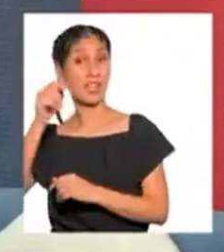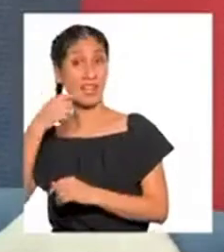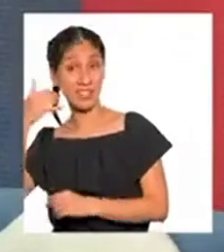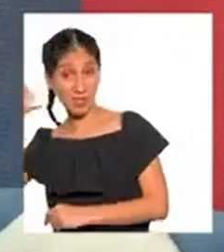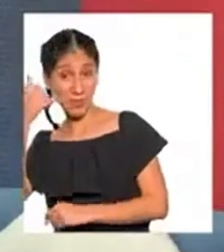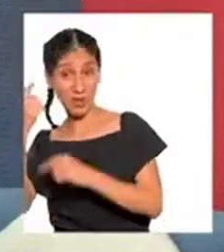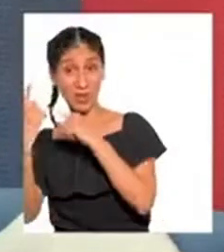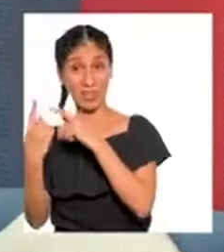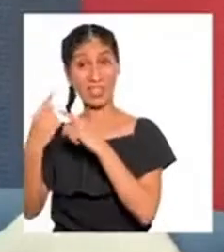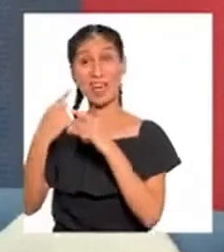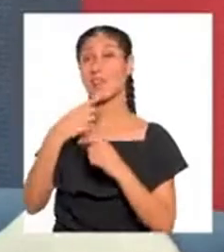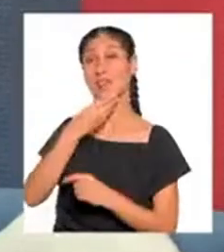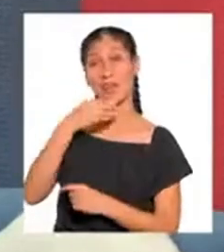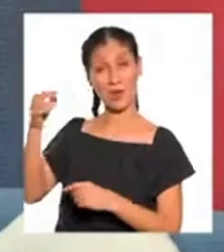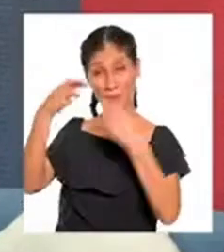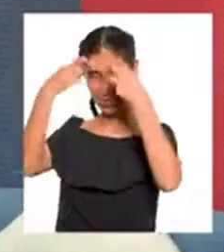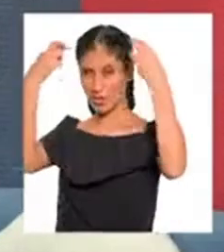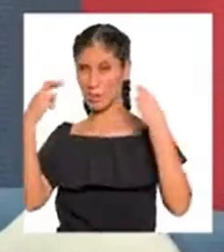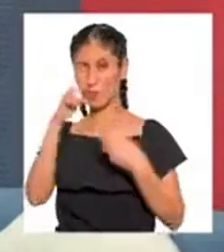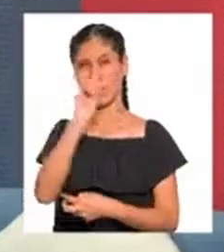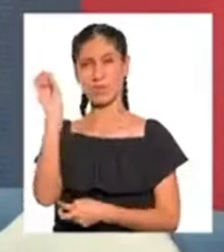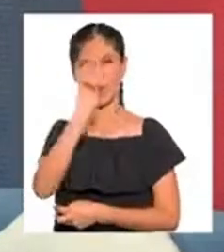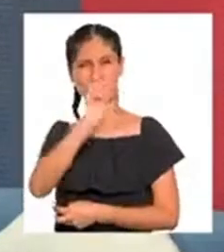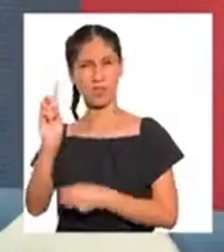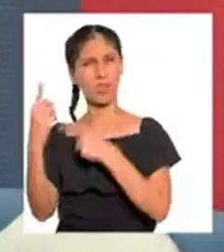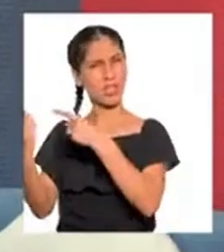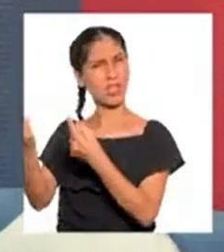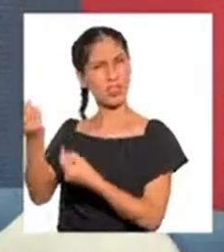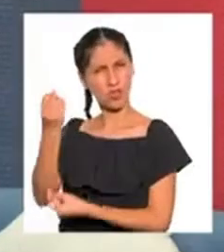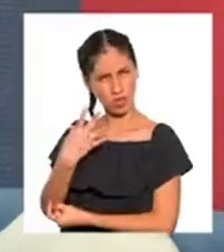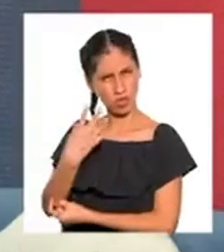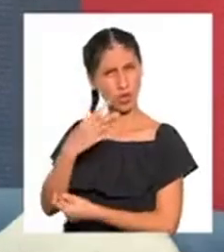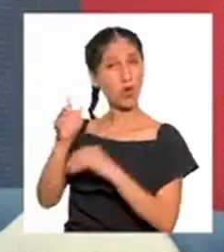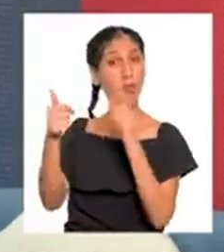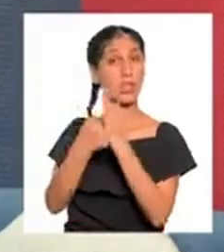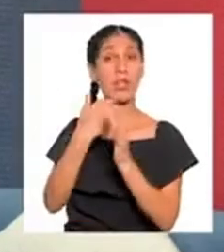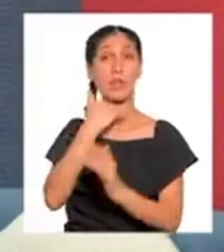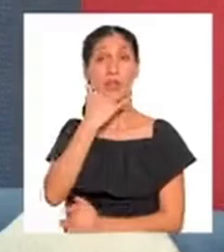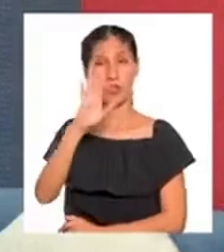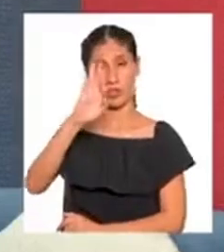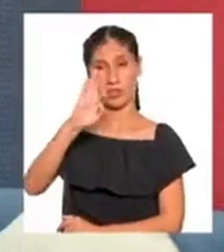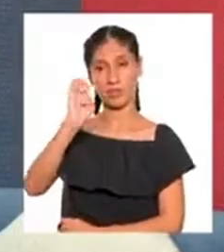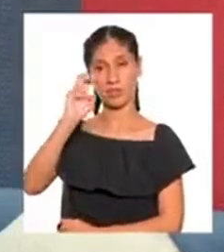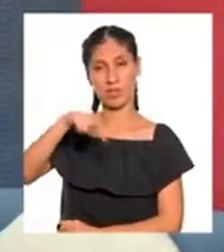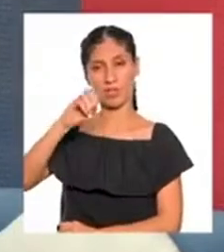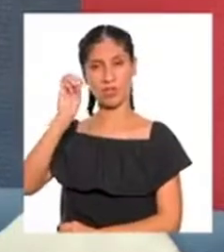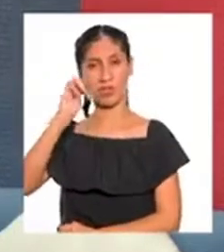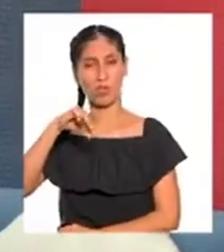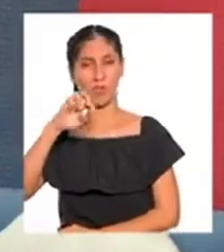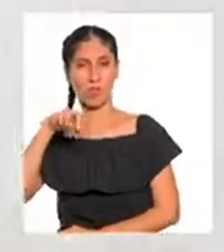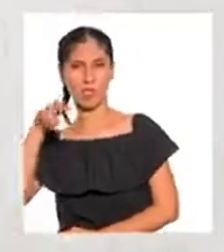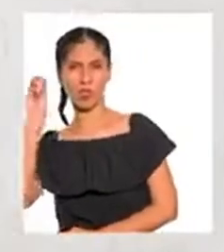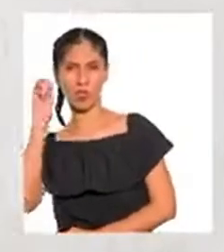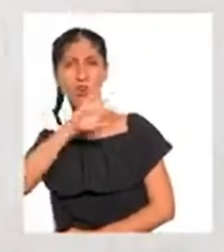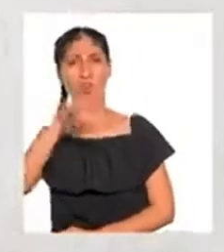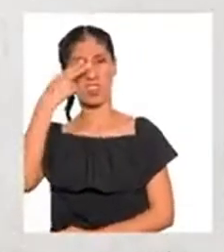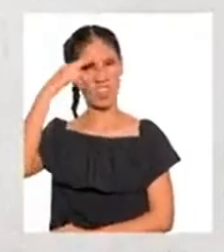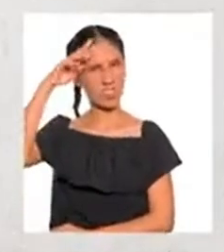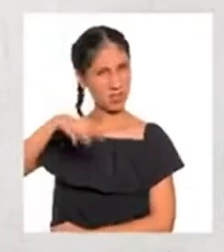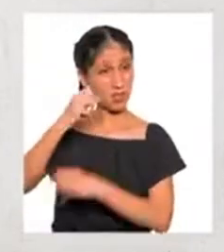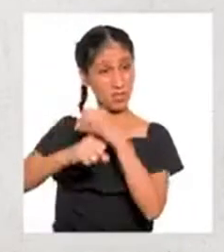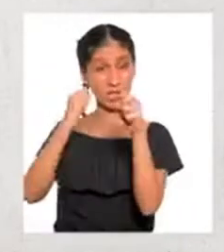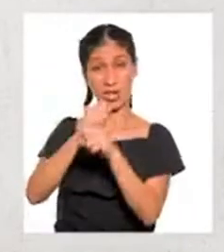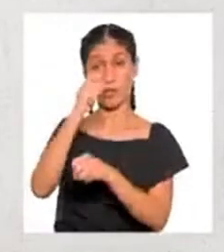un estudiante de la promo 2021 que nos contó las consecuencias del fenómeno del niño que se desarrolló en 1982. Algunas de